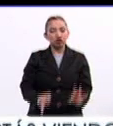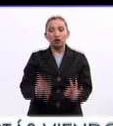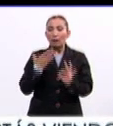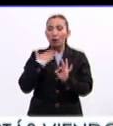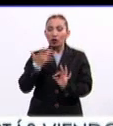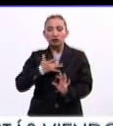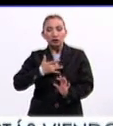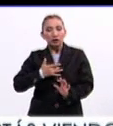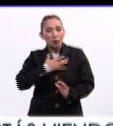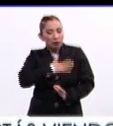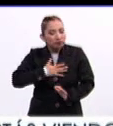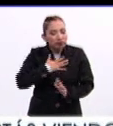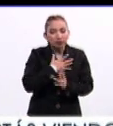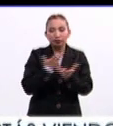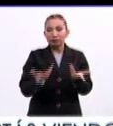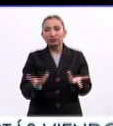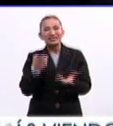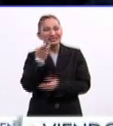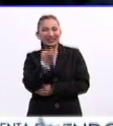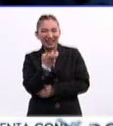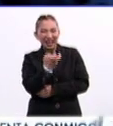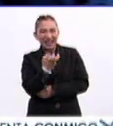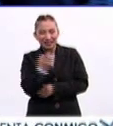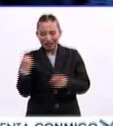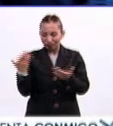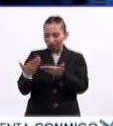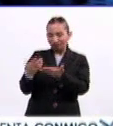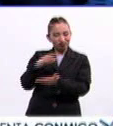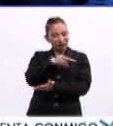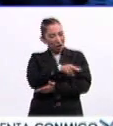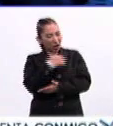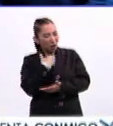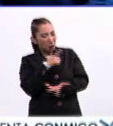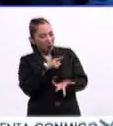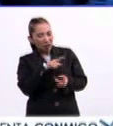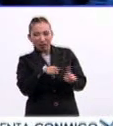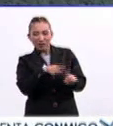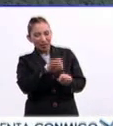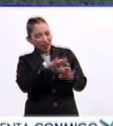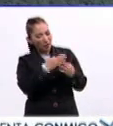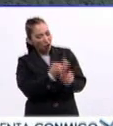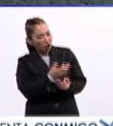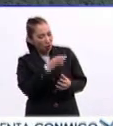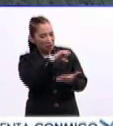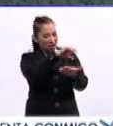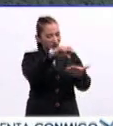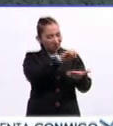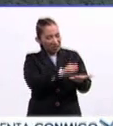y a veces esas como geometrías, ¿no?